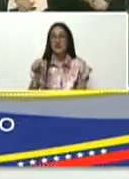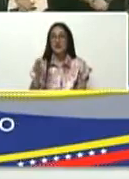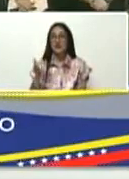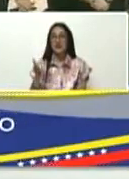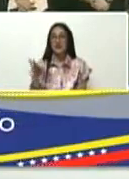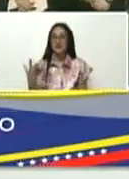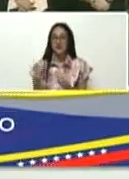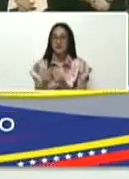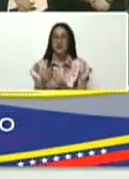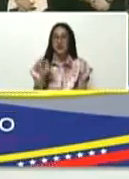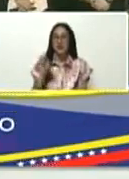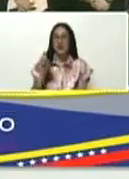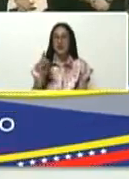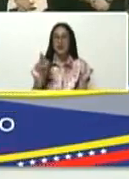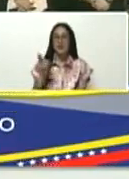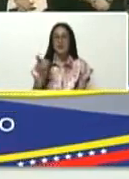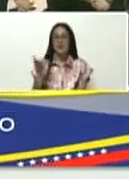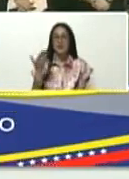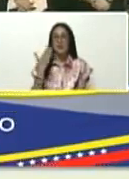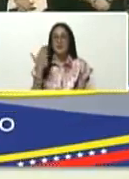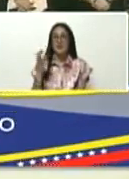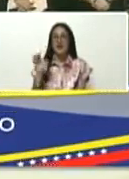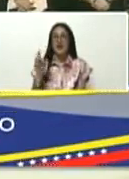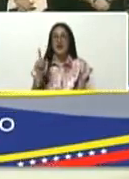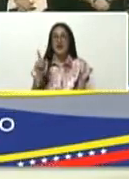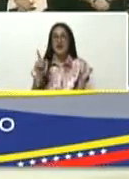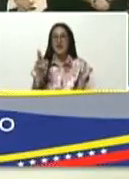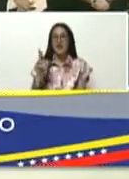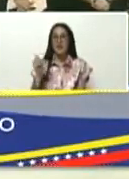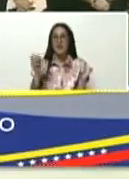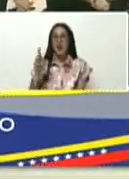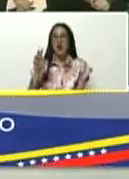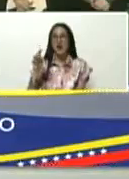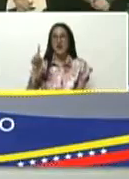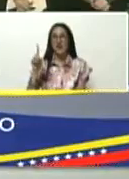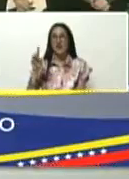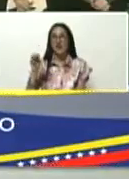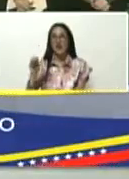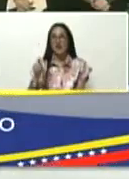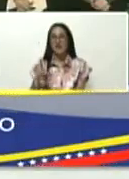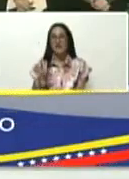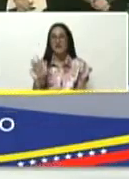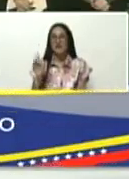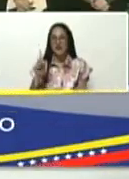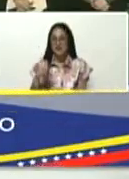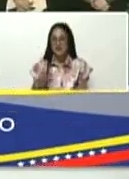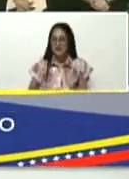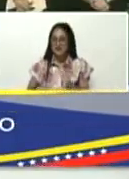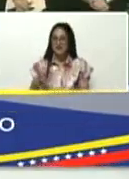acompañado de Eduardo Piñate. ¿Qué hace Piñate por allá, chicos? Piñate también se